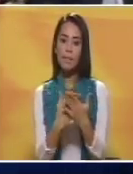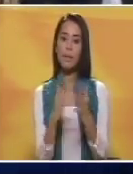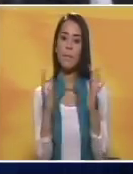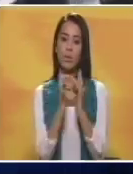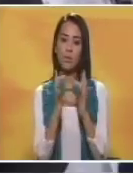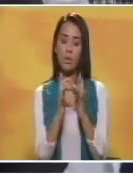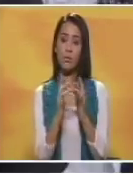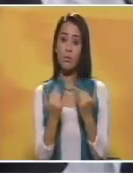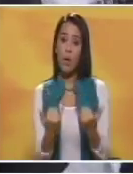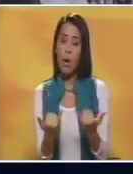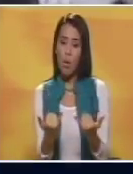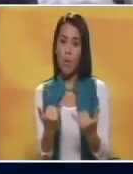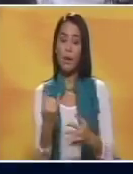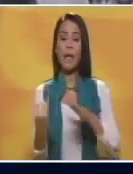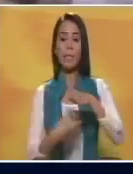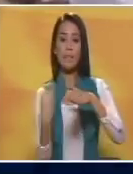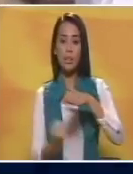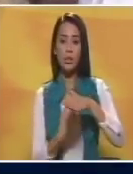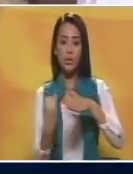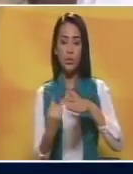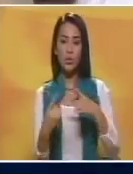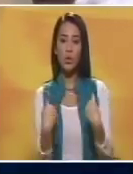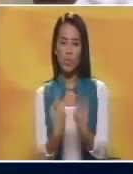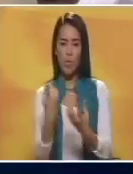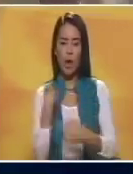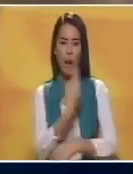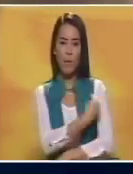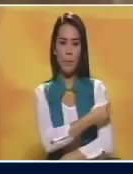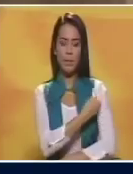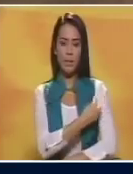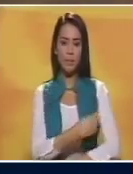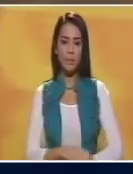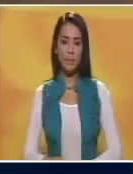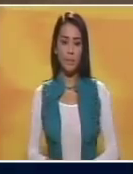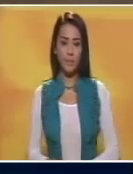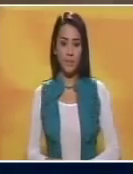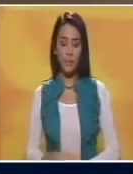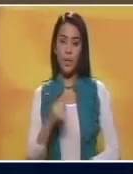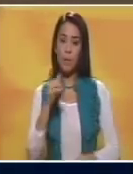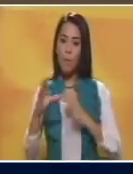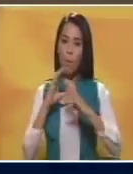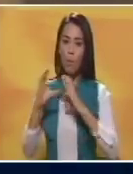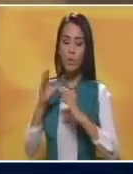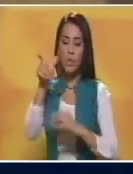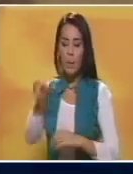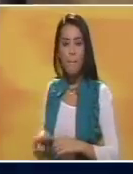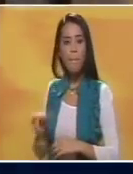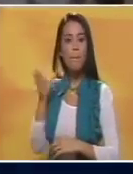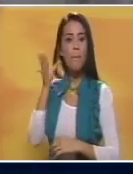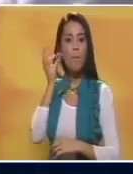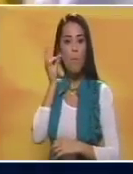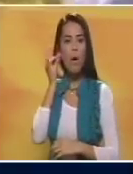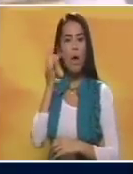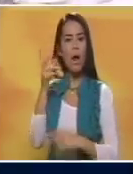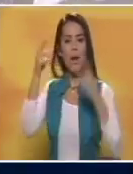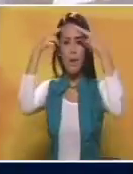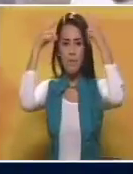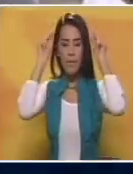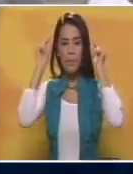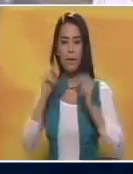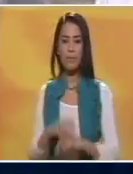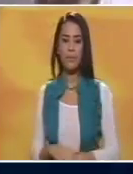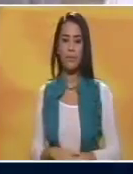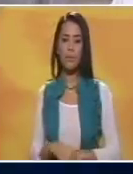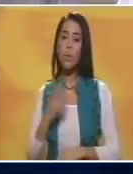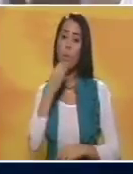nos encontramos en el Instituto de Oncología Luis Racetti. Vamos a conversar con una de las enfermeras, Jennifer Silva, para que nos cuente. Buenos